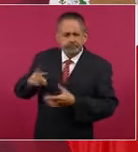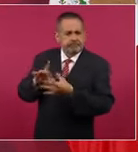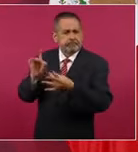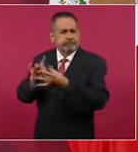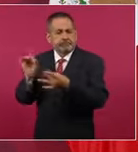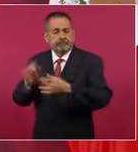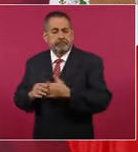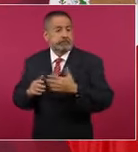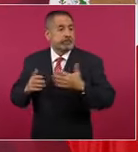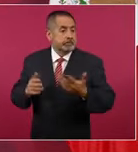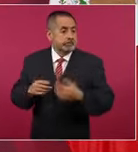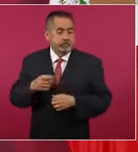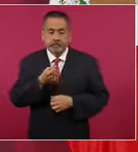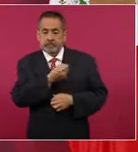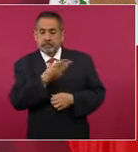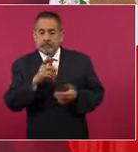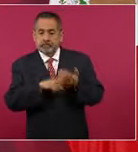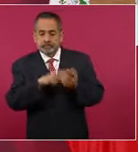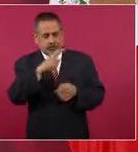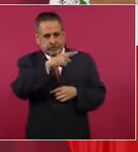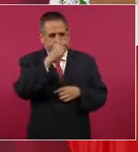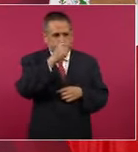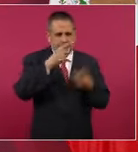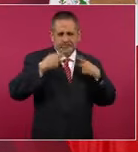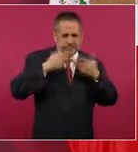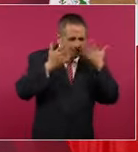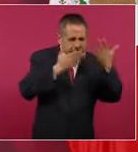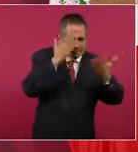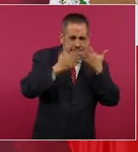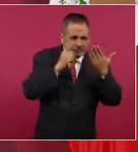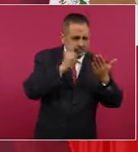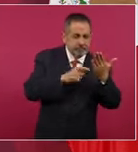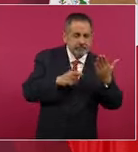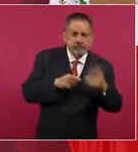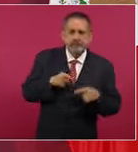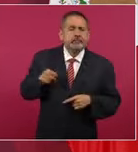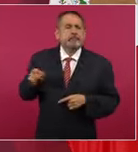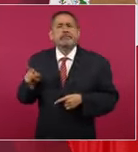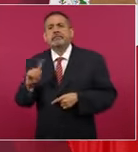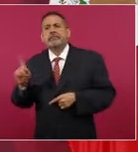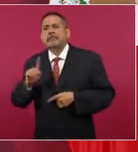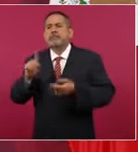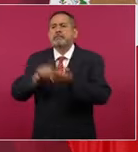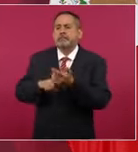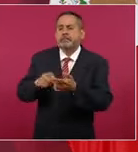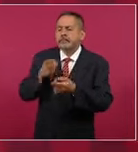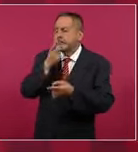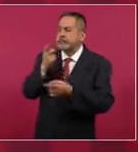algunos teólogos interpretan que no está hablando de pobreza